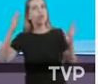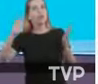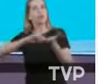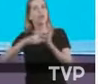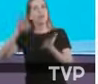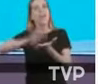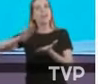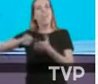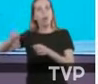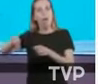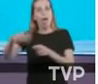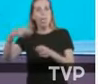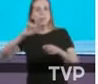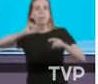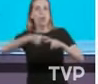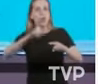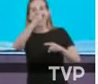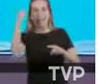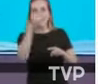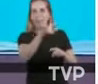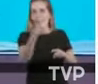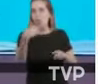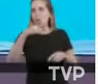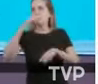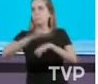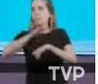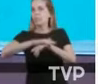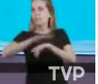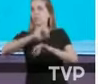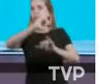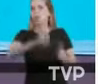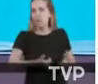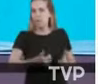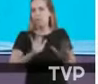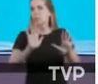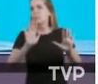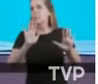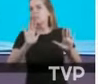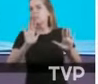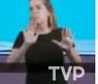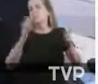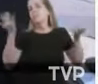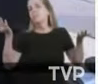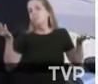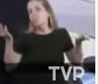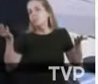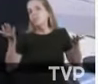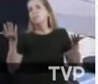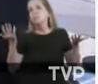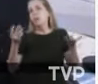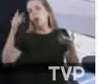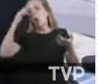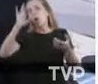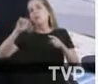ser una política de Estado que debemos asumir más allá, con prescindencia del posicionamiento político